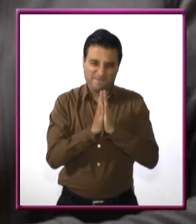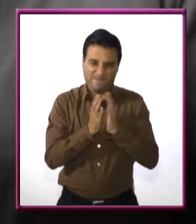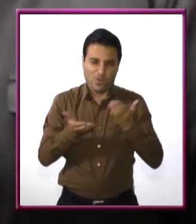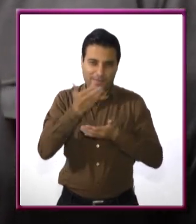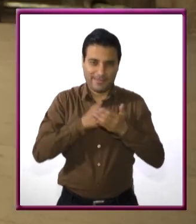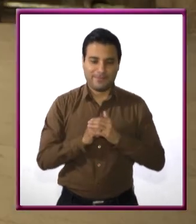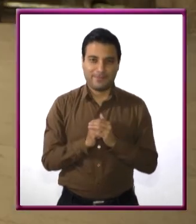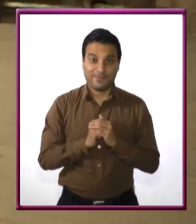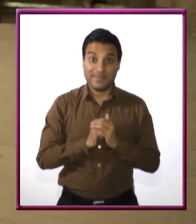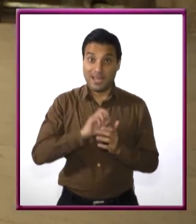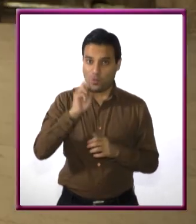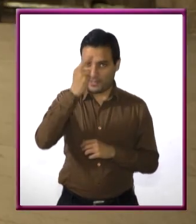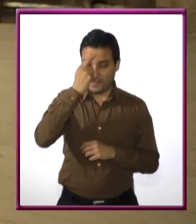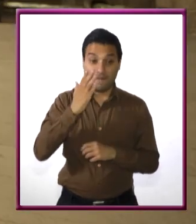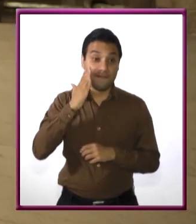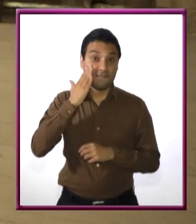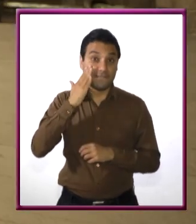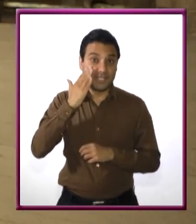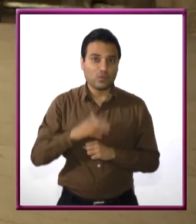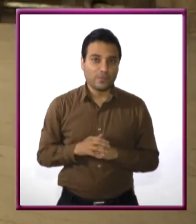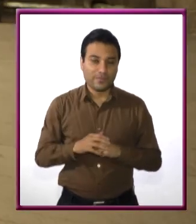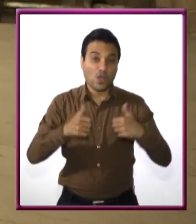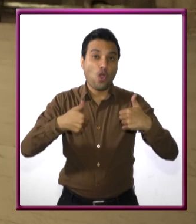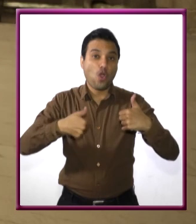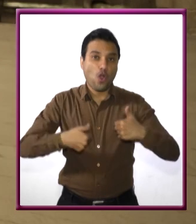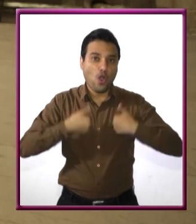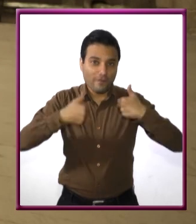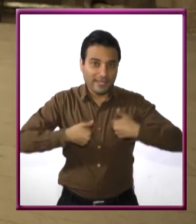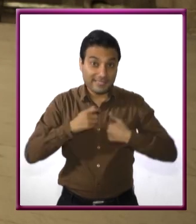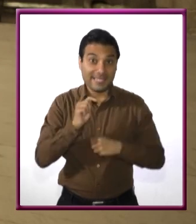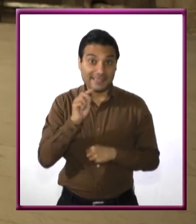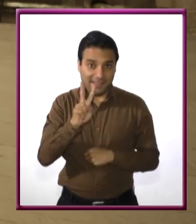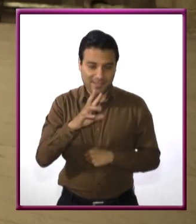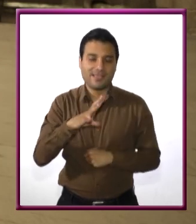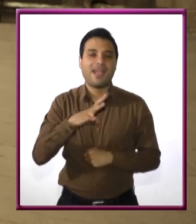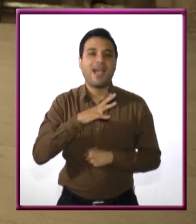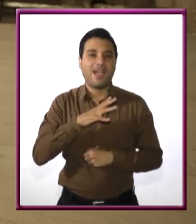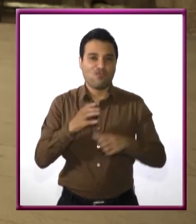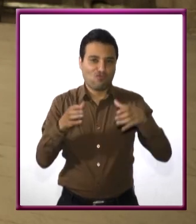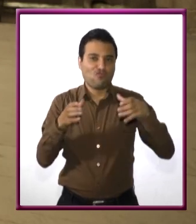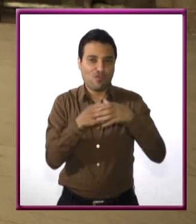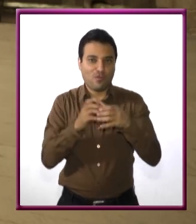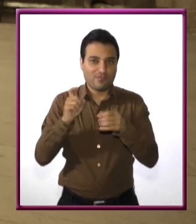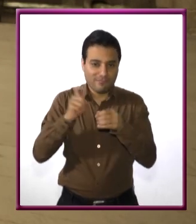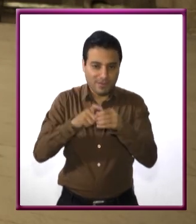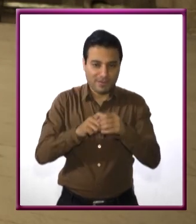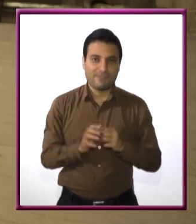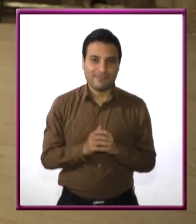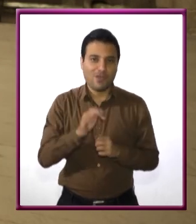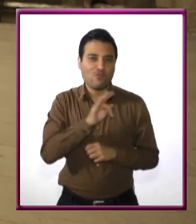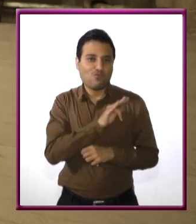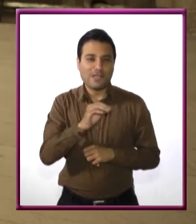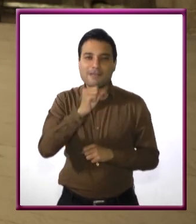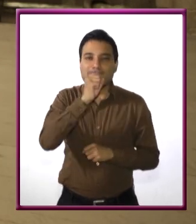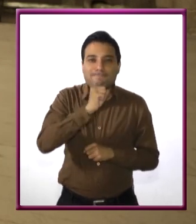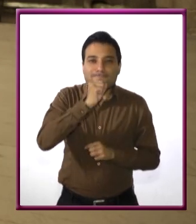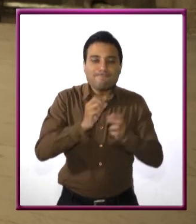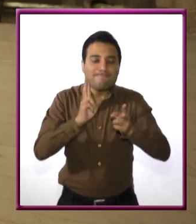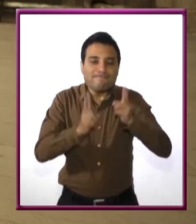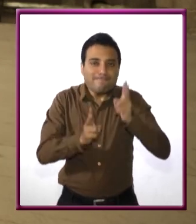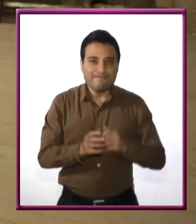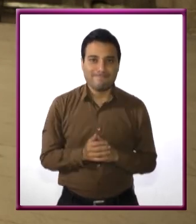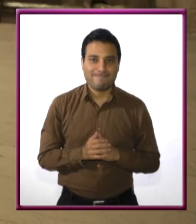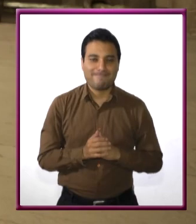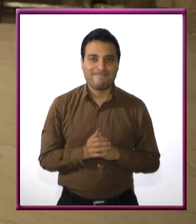podamos leerlos. No olviden que en Facebook pueden encontrar Jóvenes en TV, un grupo de jóvenes en casa, donde podrán seguir el chismecito